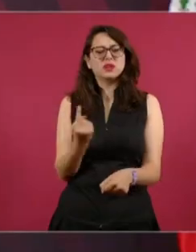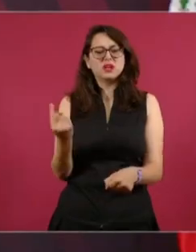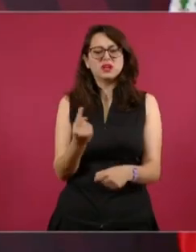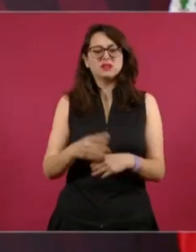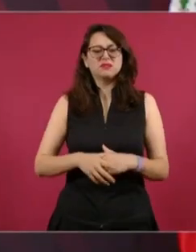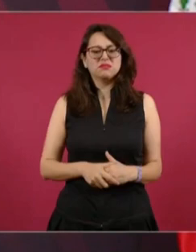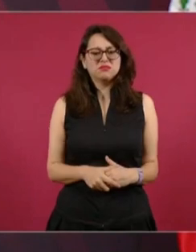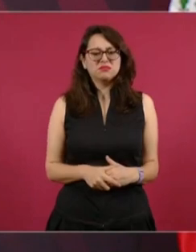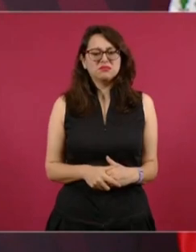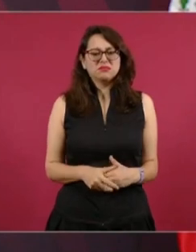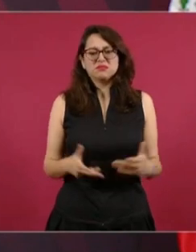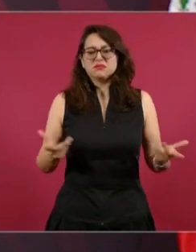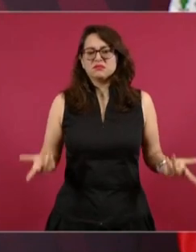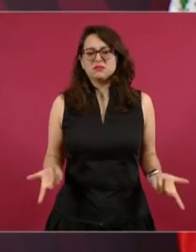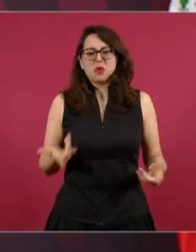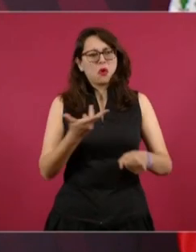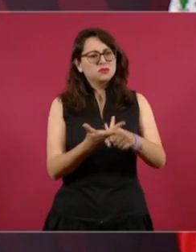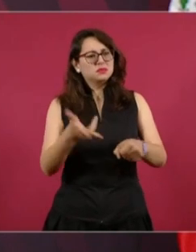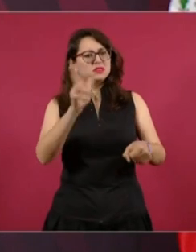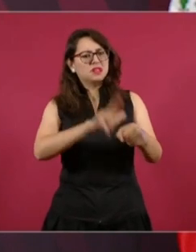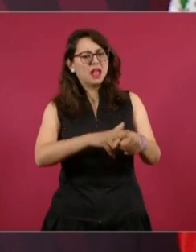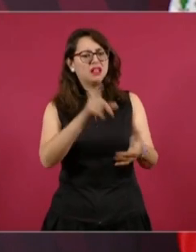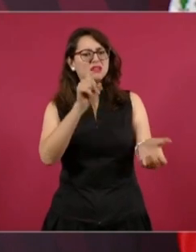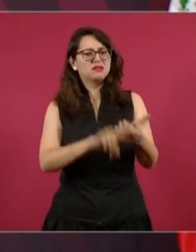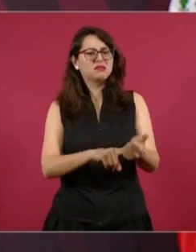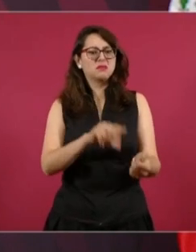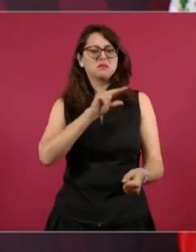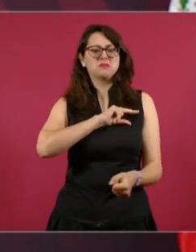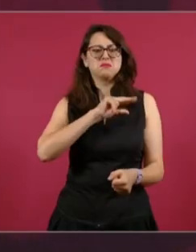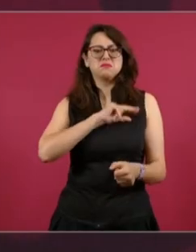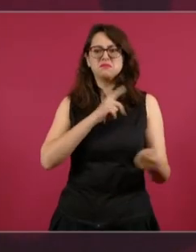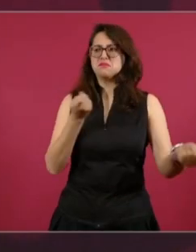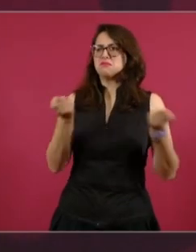¿O por qué privatizar un hospital?